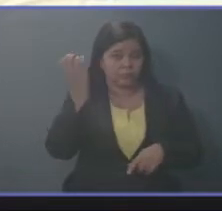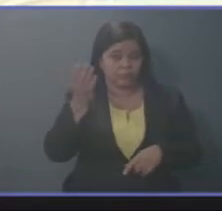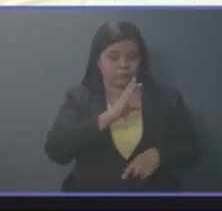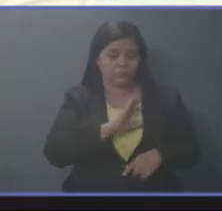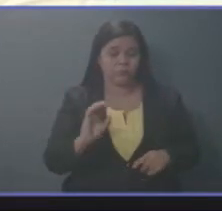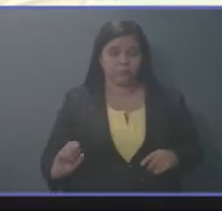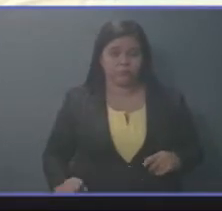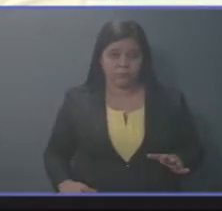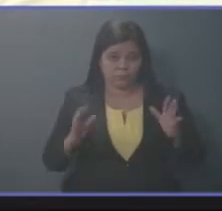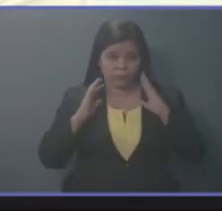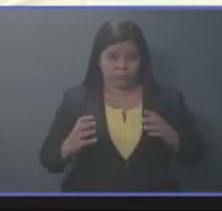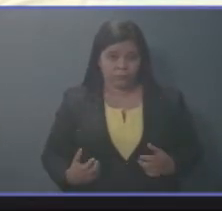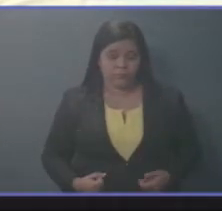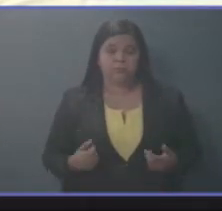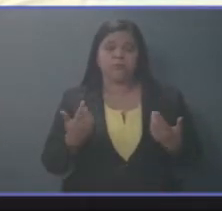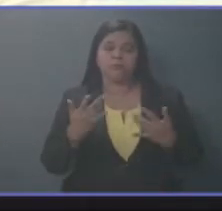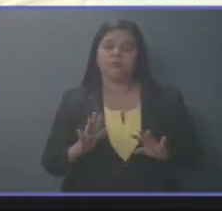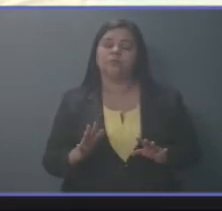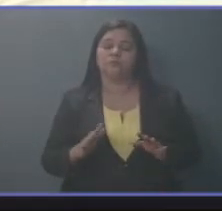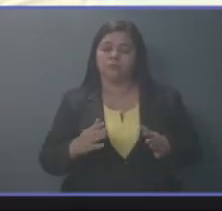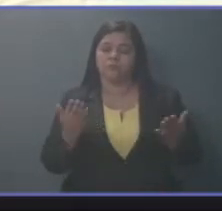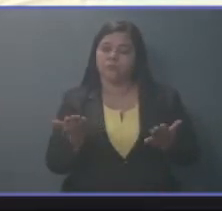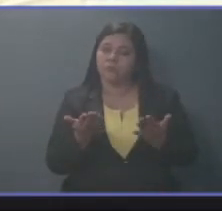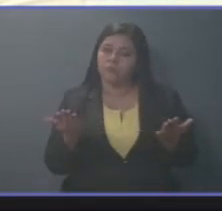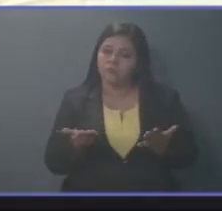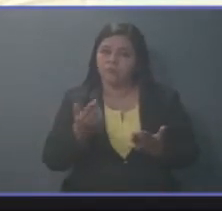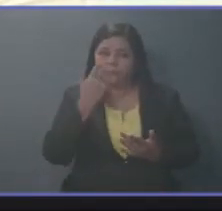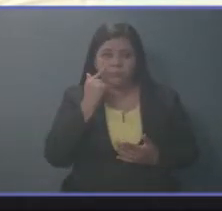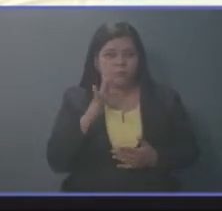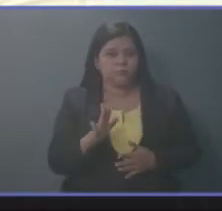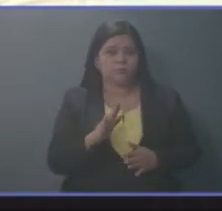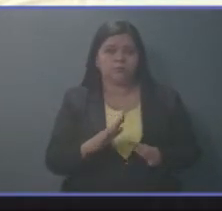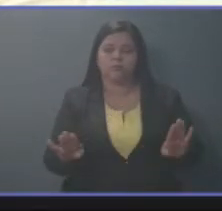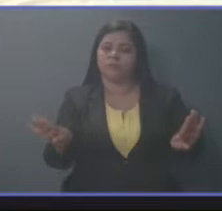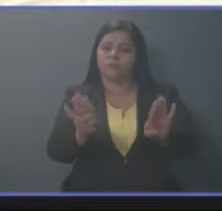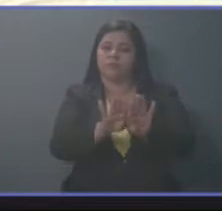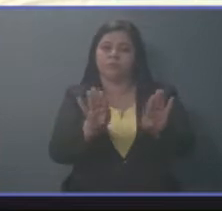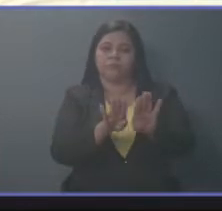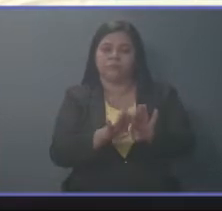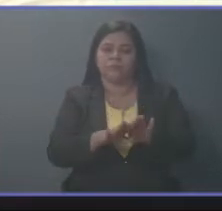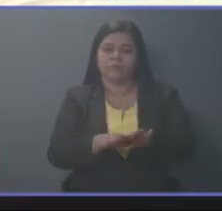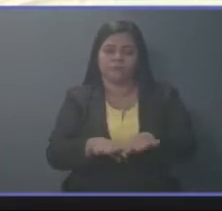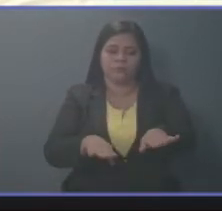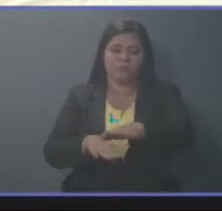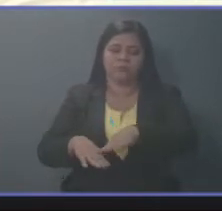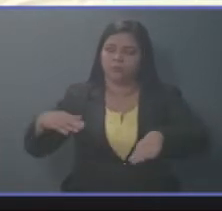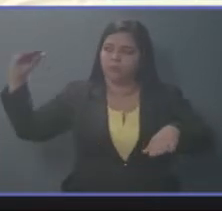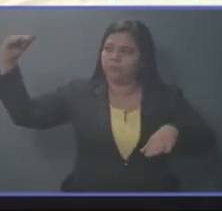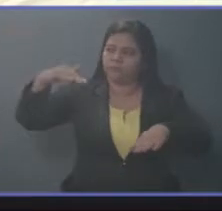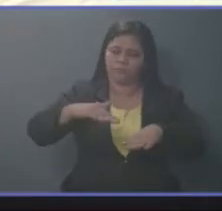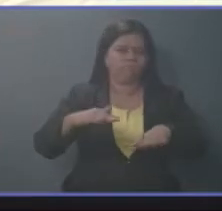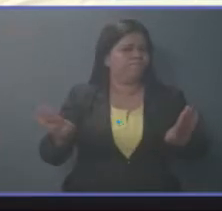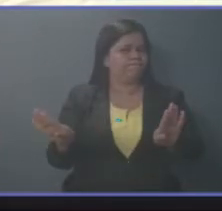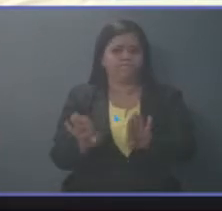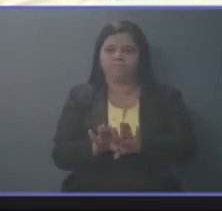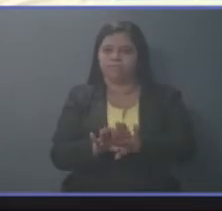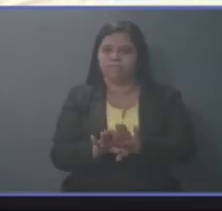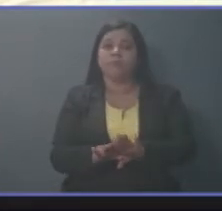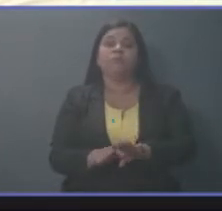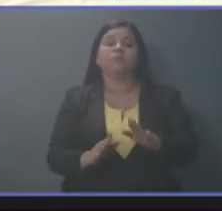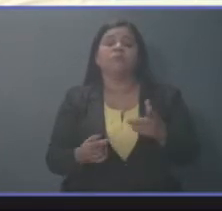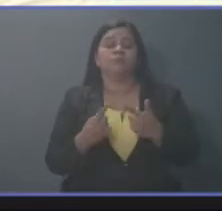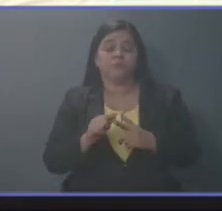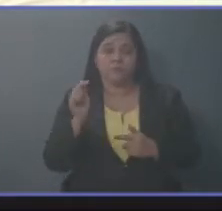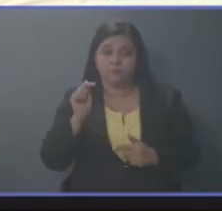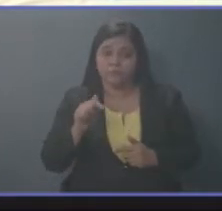Salvador adoptó, entre otras medidas, cerrar los espacios aéreos a los vuelos internacionales, lo que ha provocado,